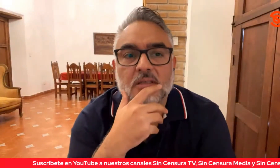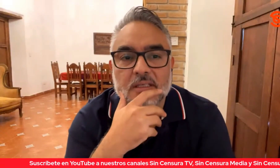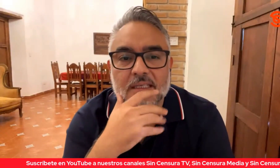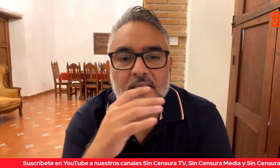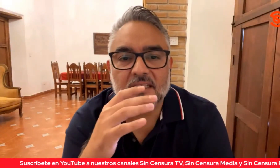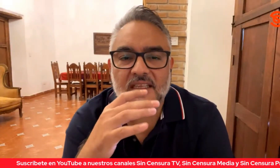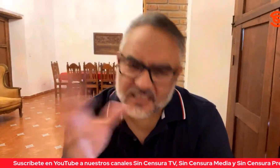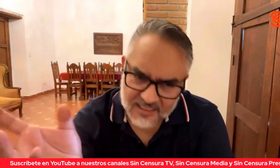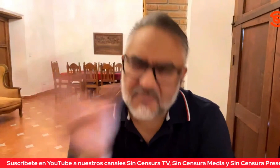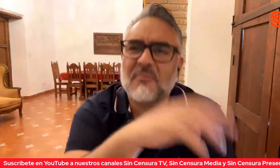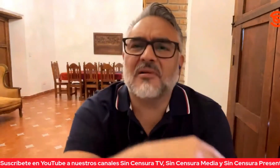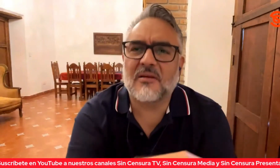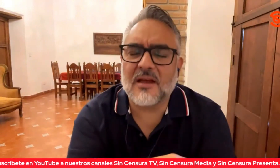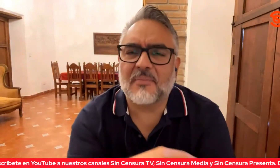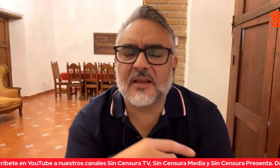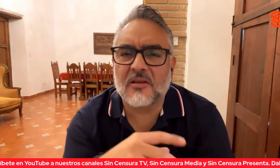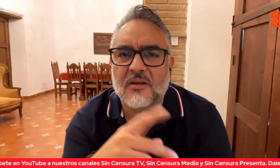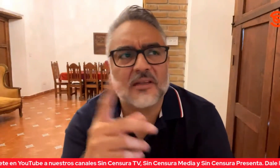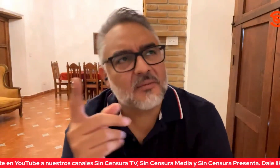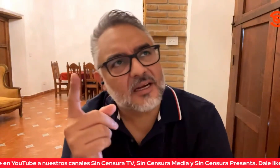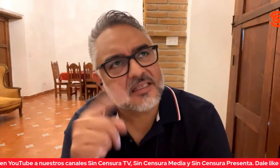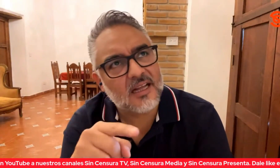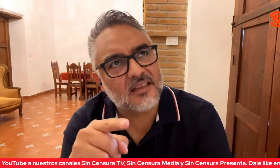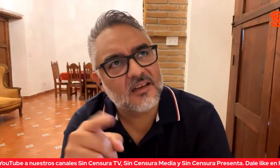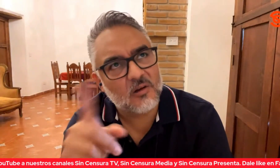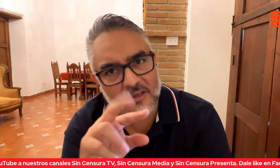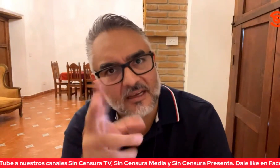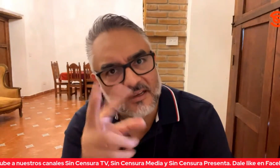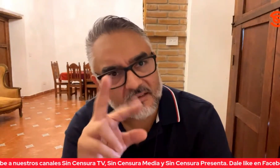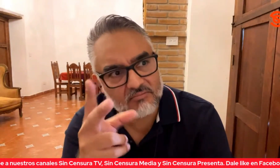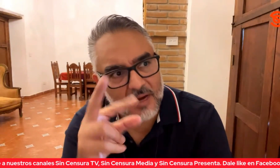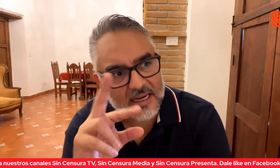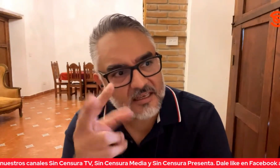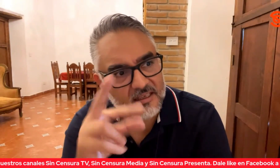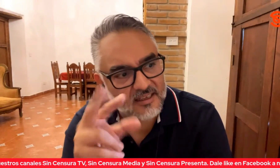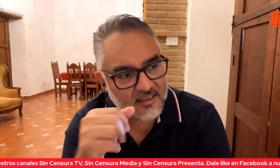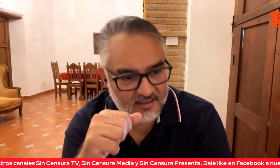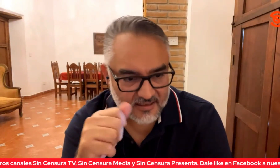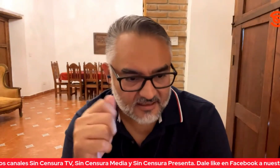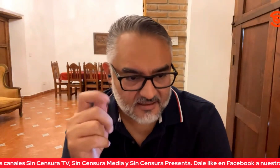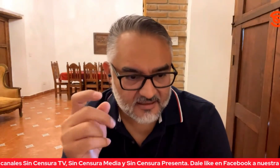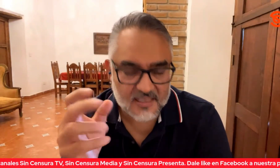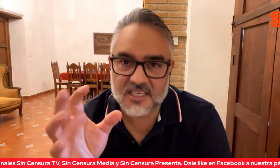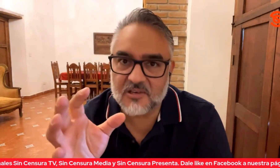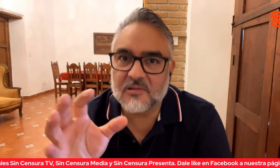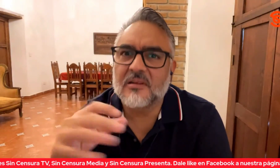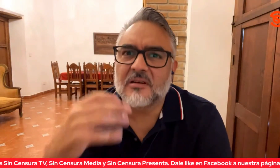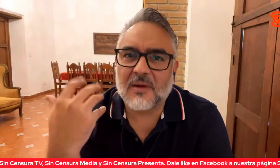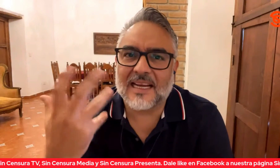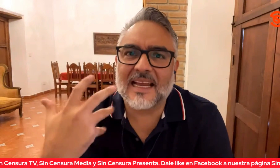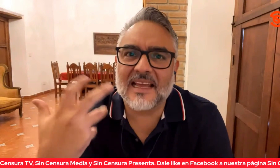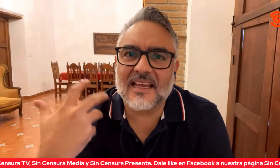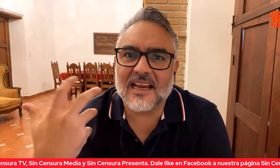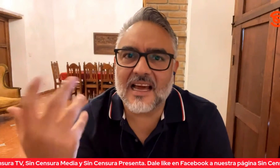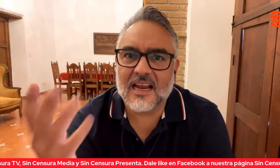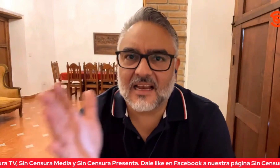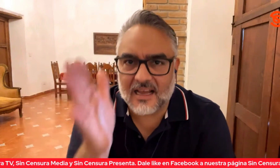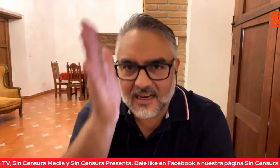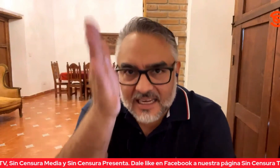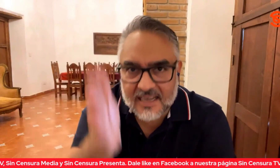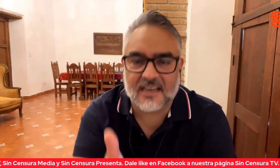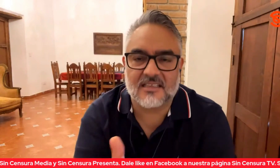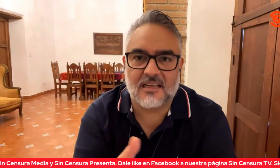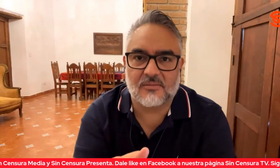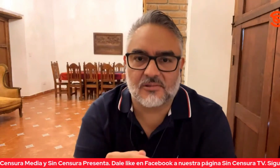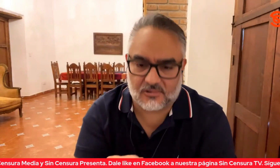contexto? Y también le voy a pedir a don David que me rescate lo de Marín y de Ciro, para que quede clara